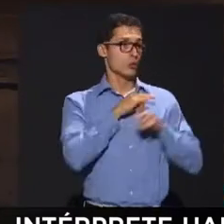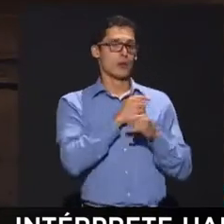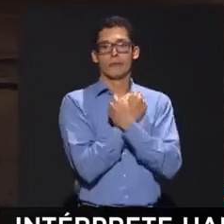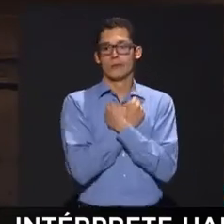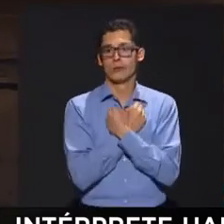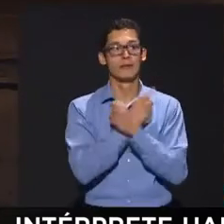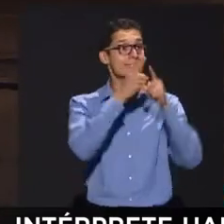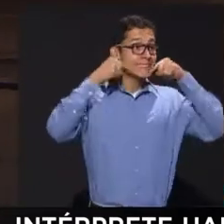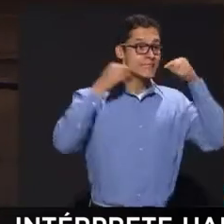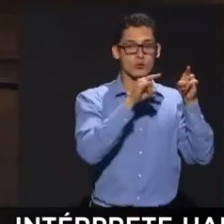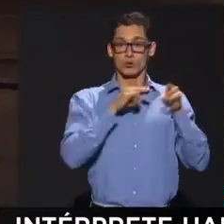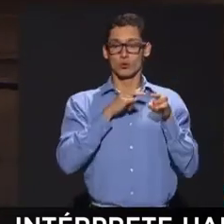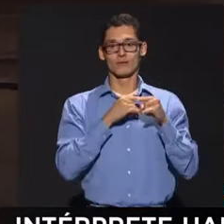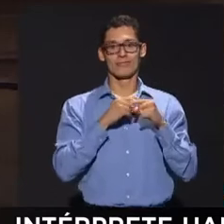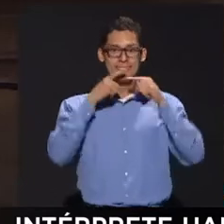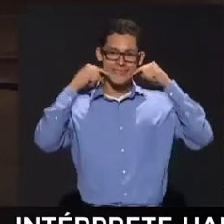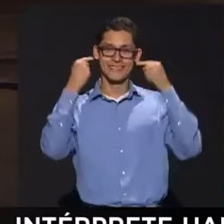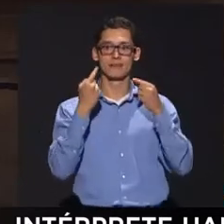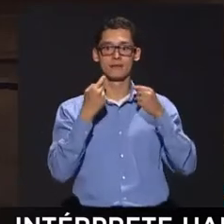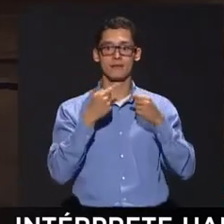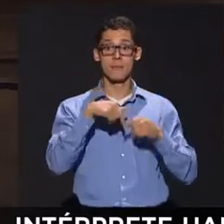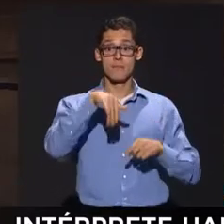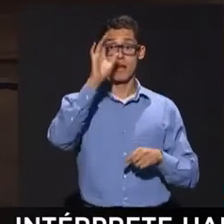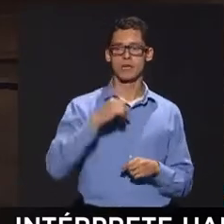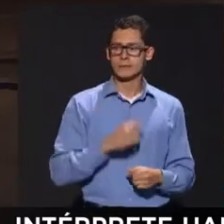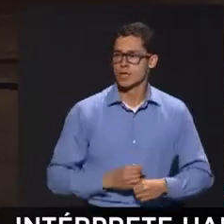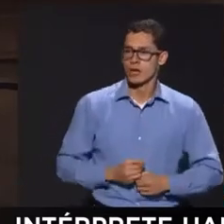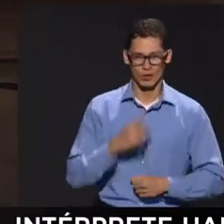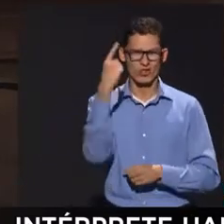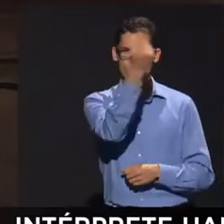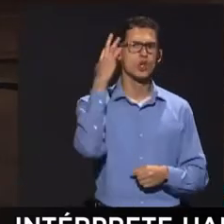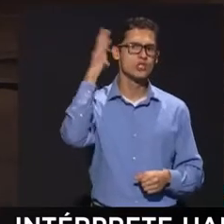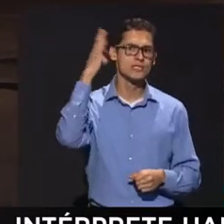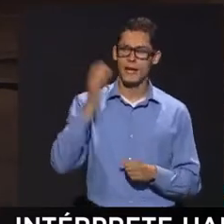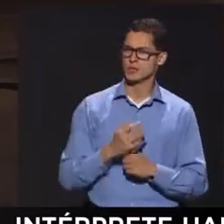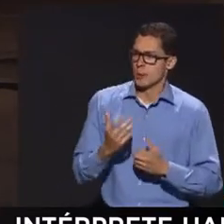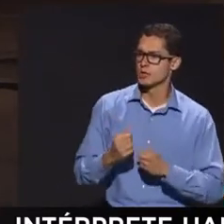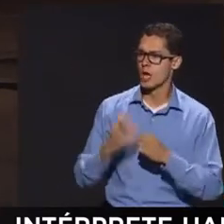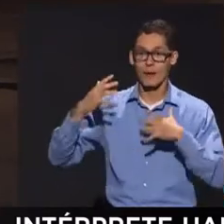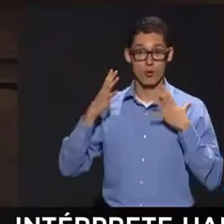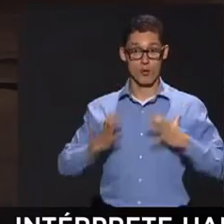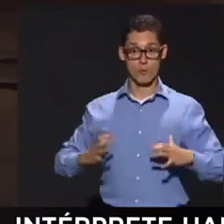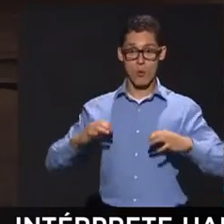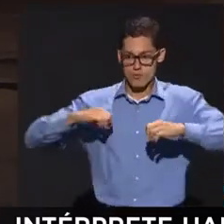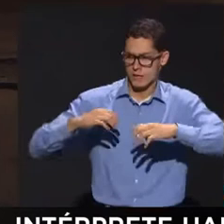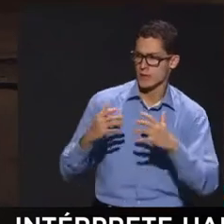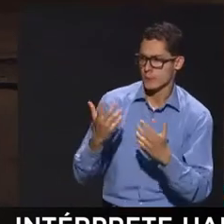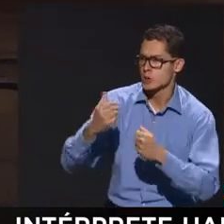expectativas, sueños, el lenguaje gestual y verbal, la manera de reaccionar